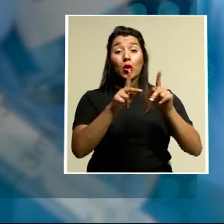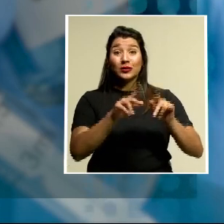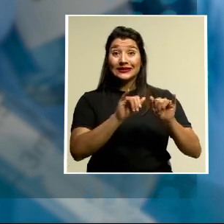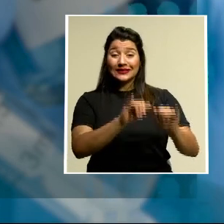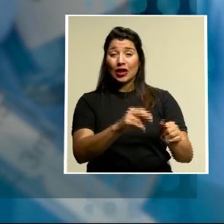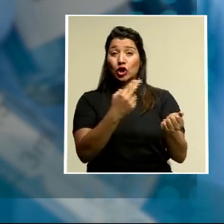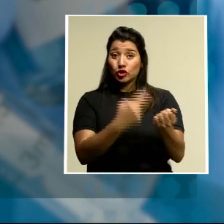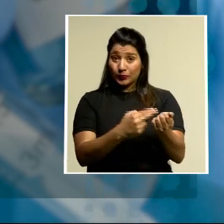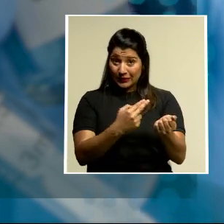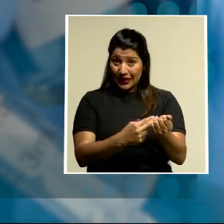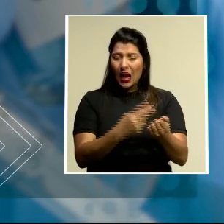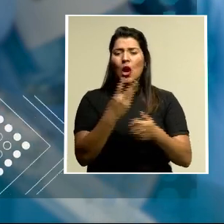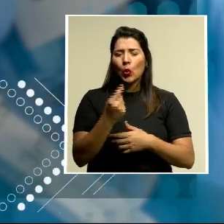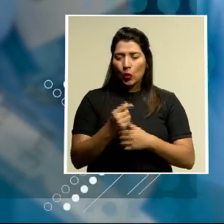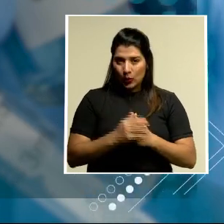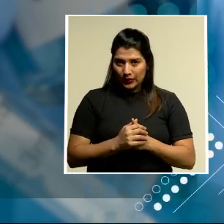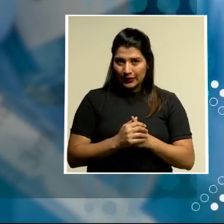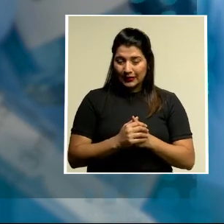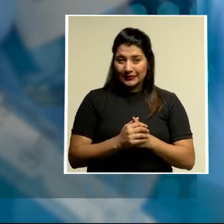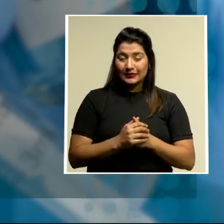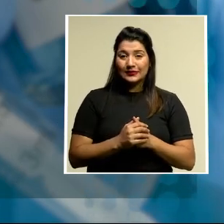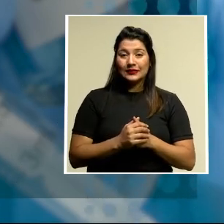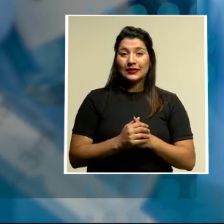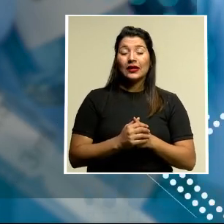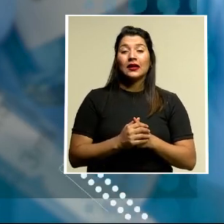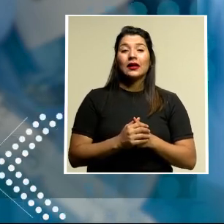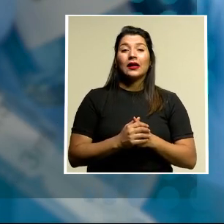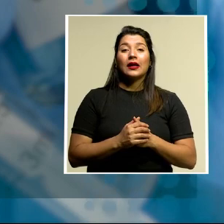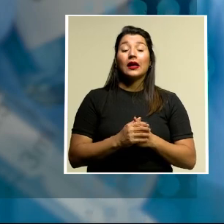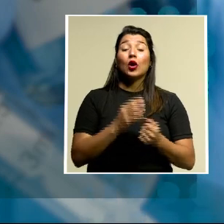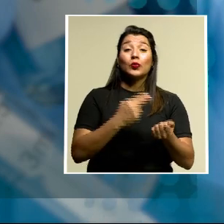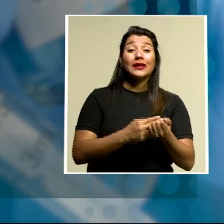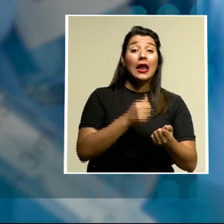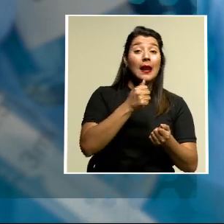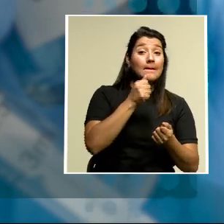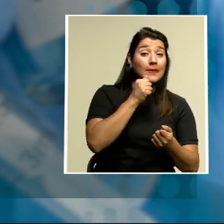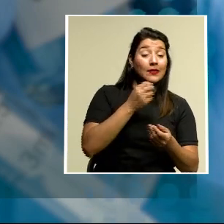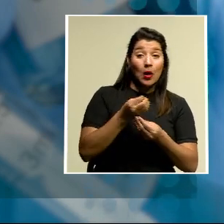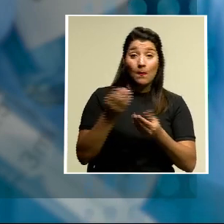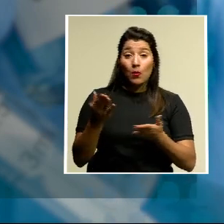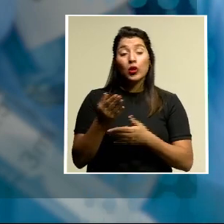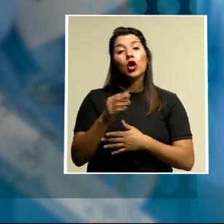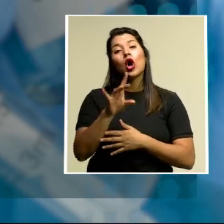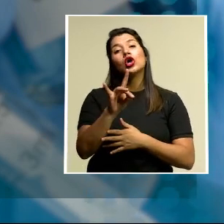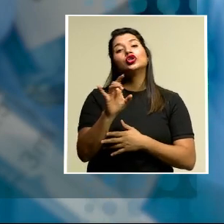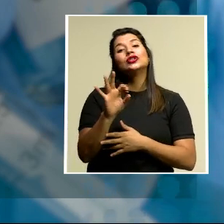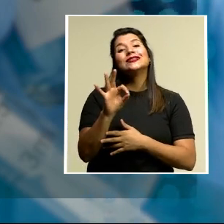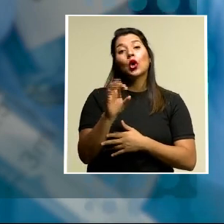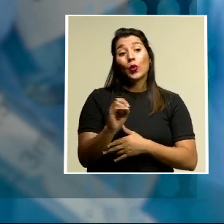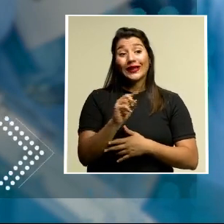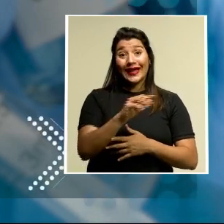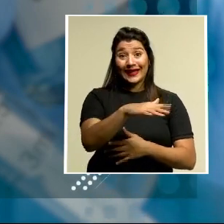Según el Ministerio de Salud, hasta el 9 de julio se reportaron 1.544 nuevos casos, de ellos por nexo